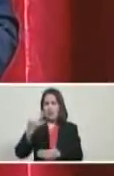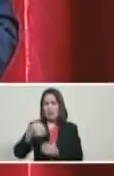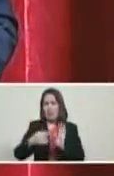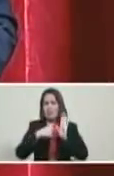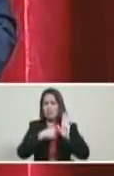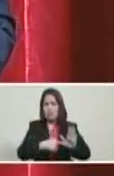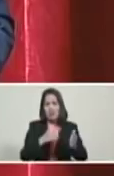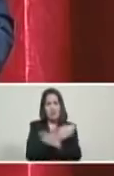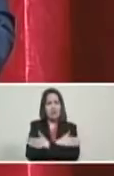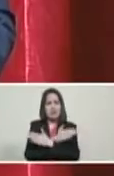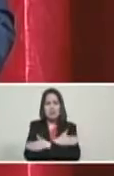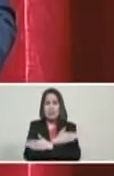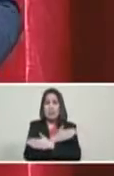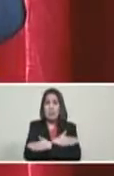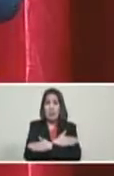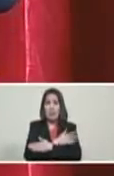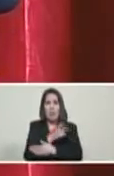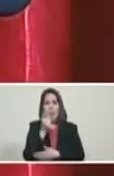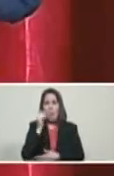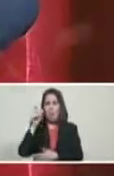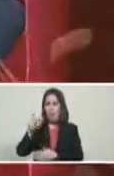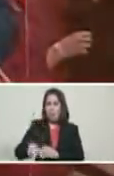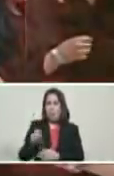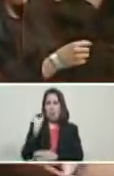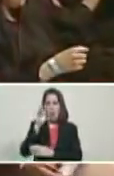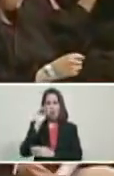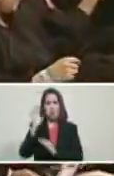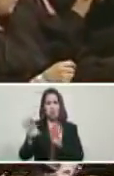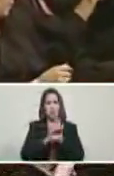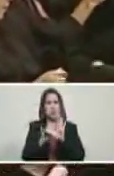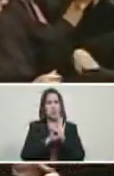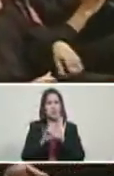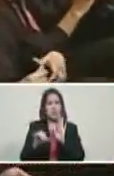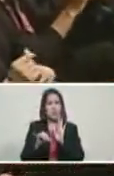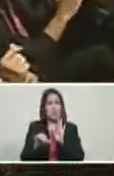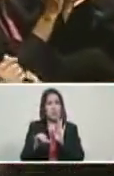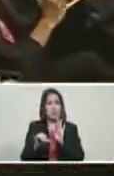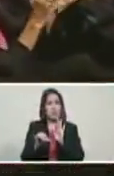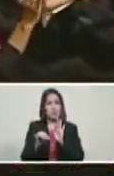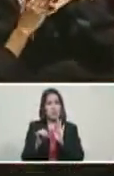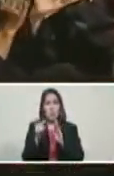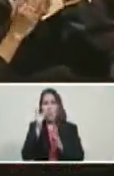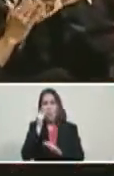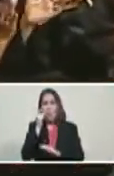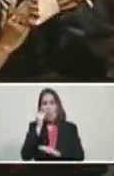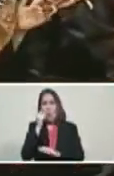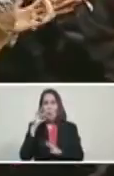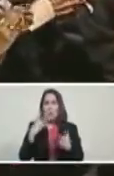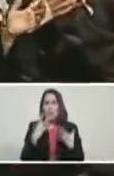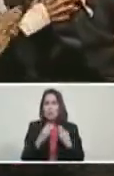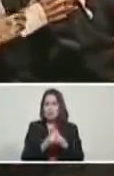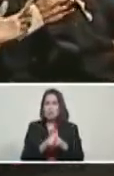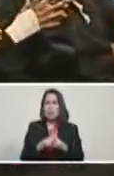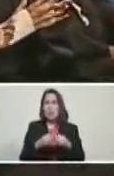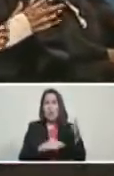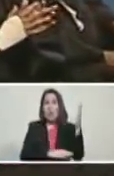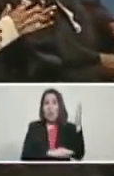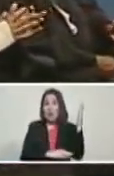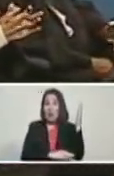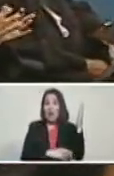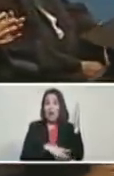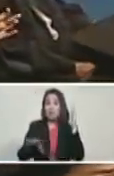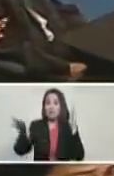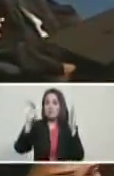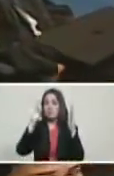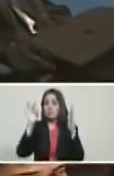Felicidades. A Lenín, constituyente Lenín Romero. Compañero constituyente de Lara, el Estado Lara fue que te eligió a